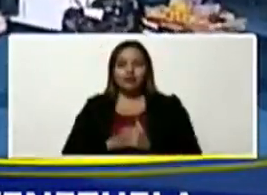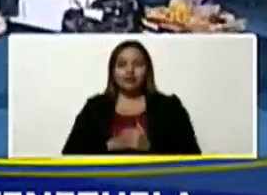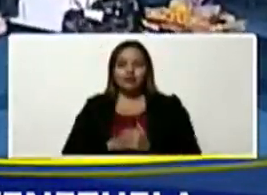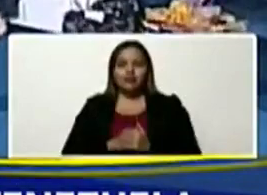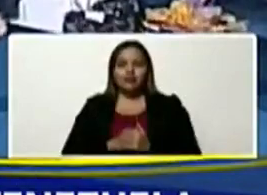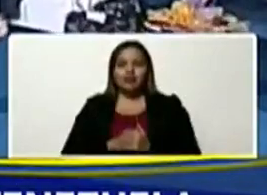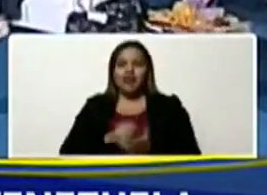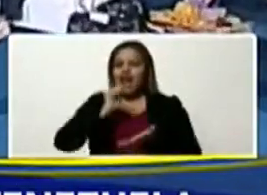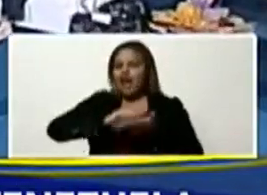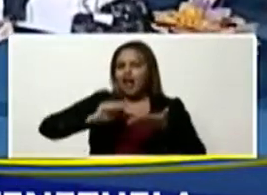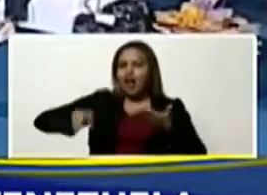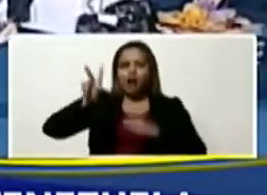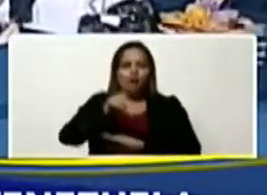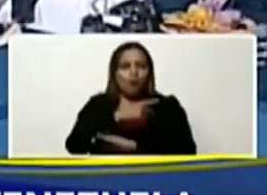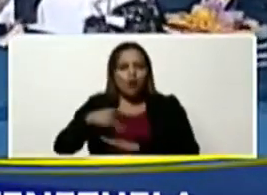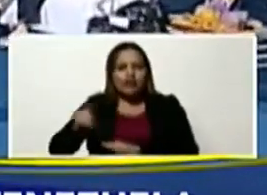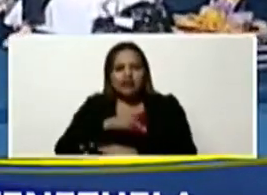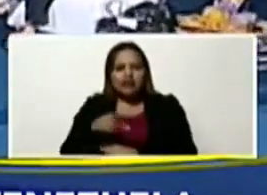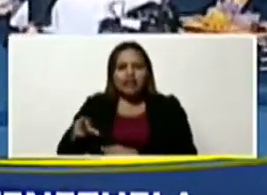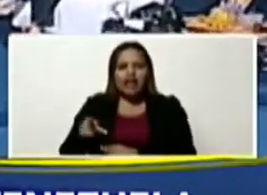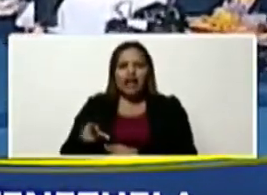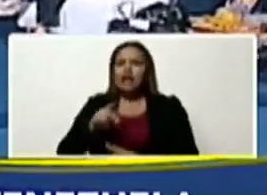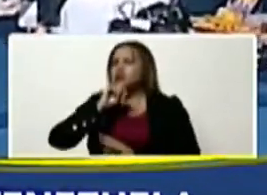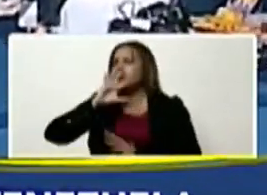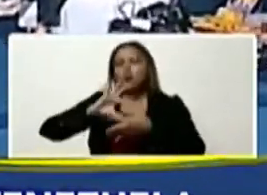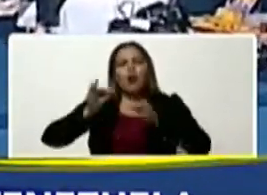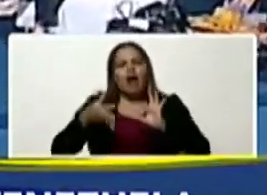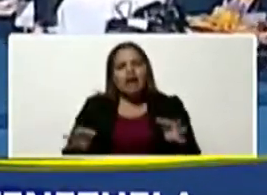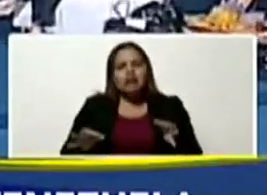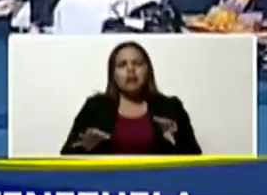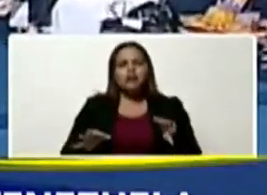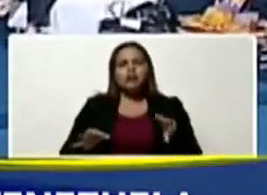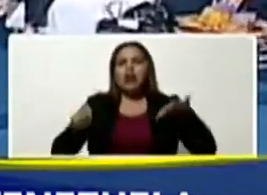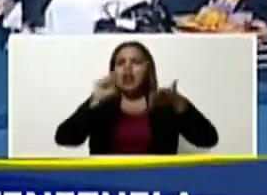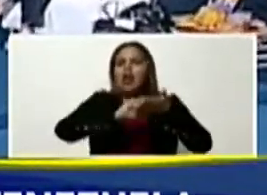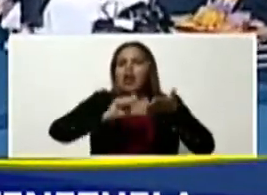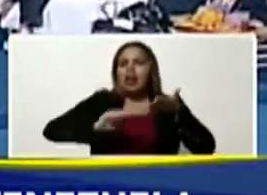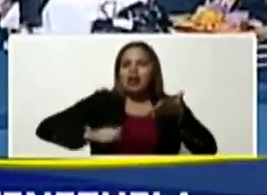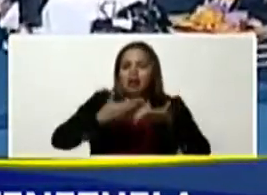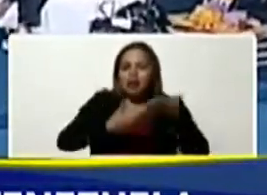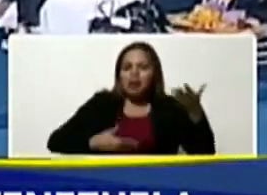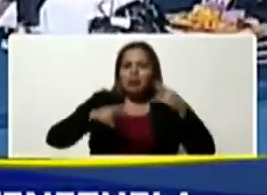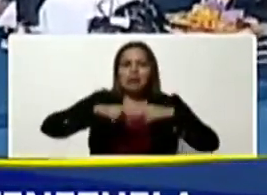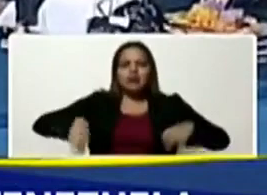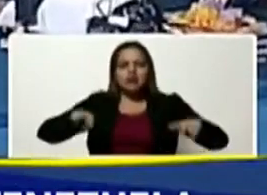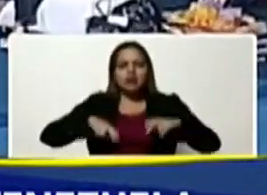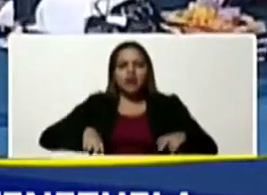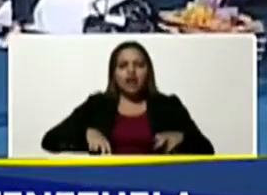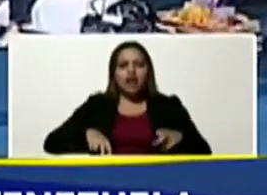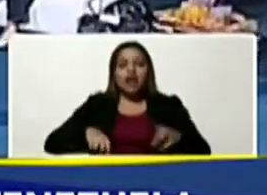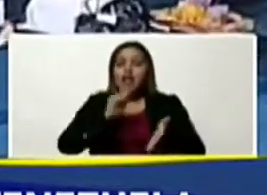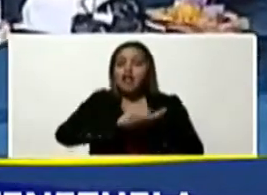a escribir poesía, a escribir literatura, a escribir ensayos, a escribir sobre su realidad,